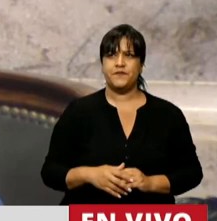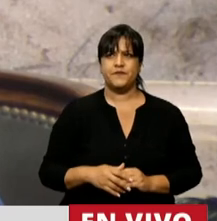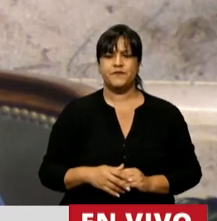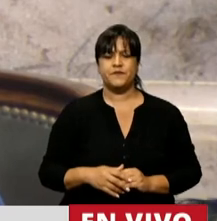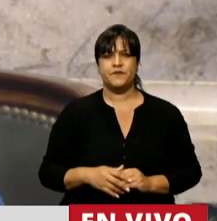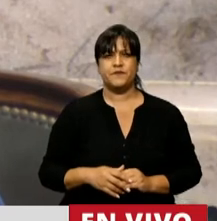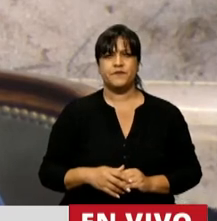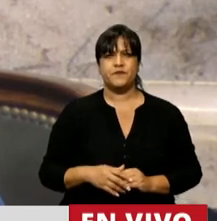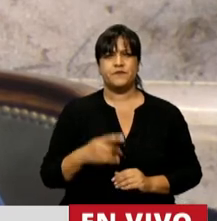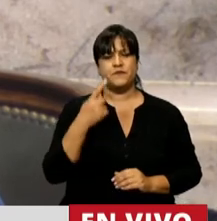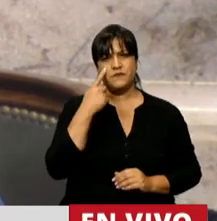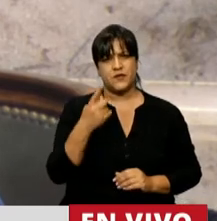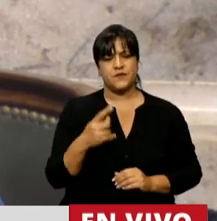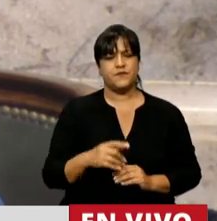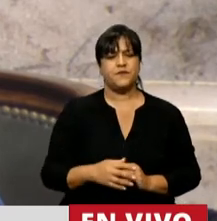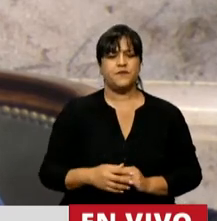mire, señor presidente,